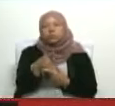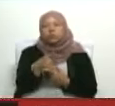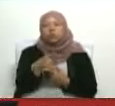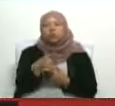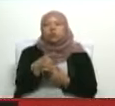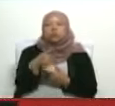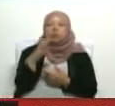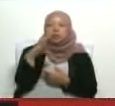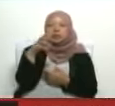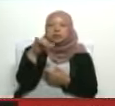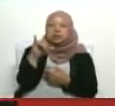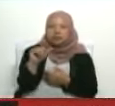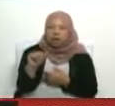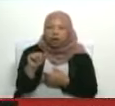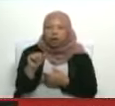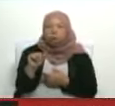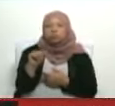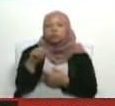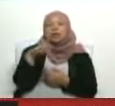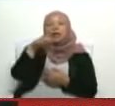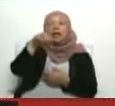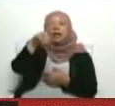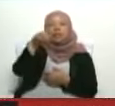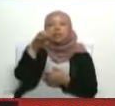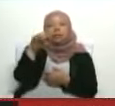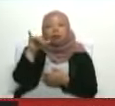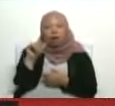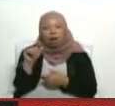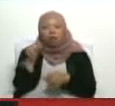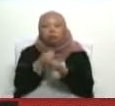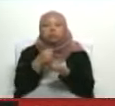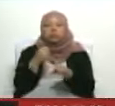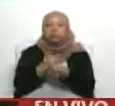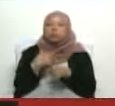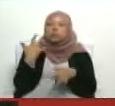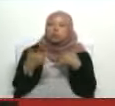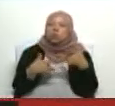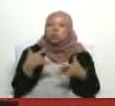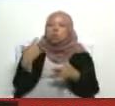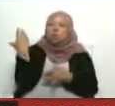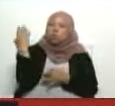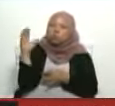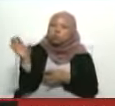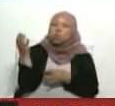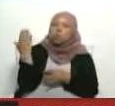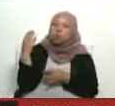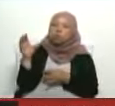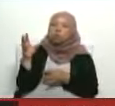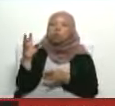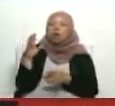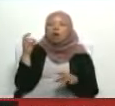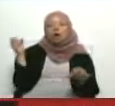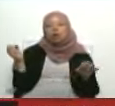de la CIA, la DEA y los servicios de inteligencia colombianos que se han prestado para